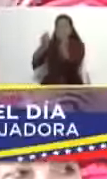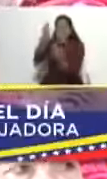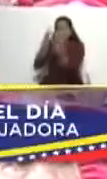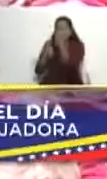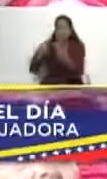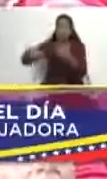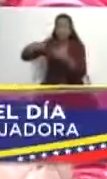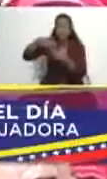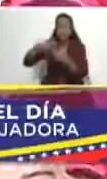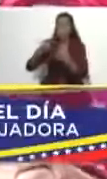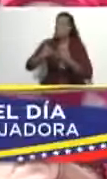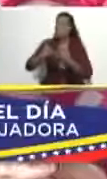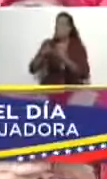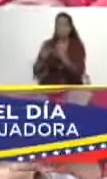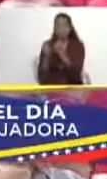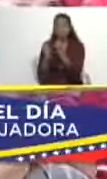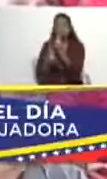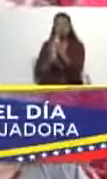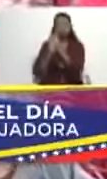económico, con esfuerzo propio.